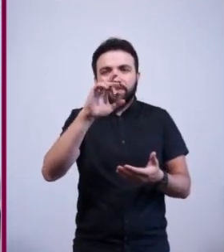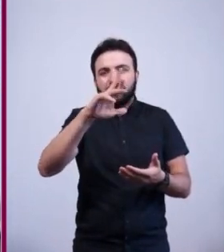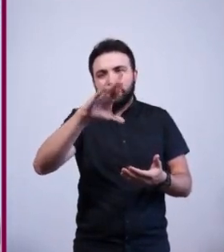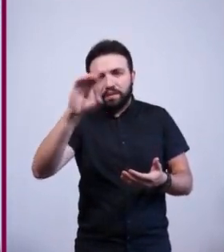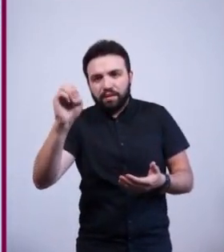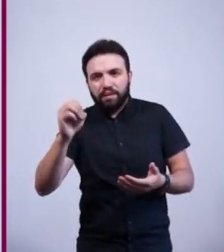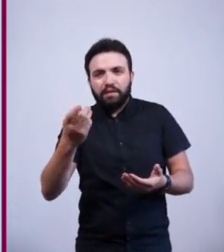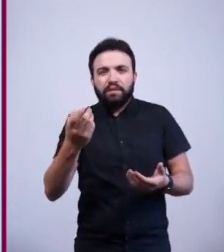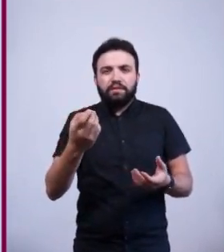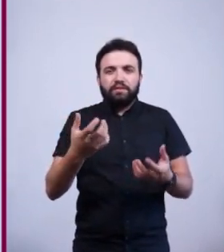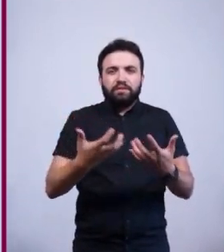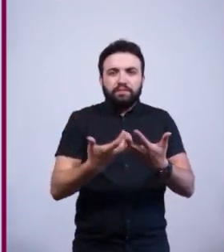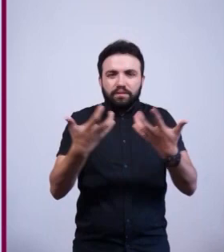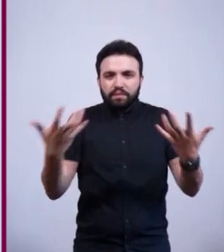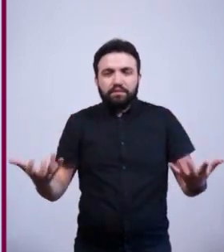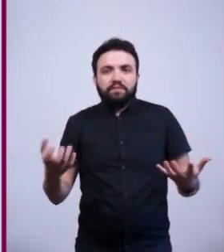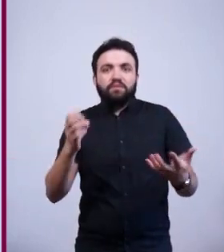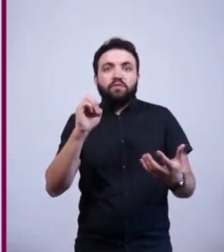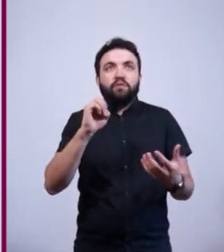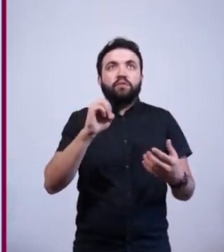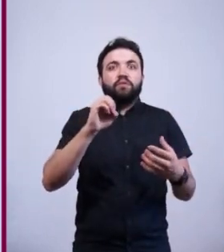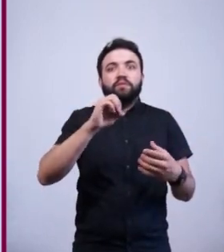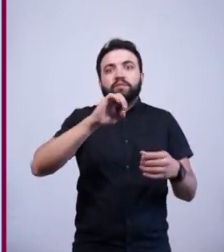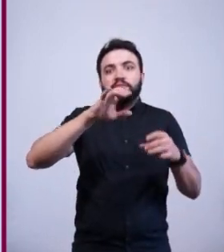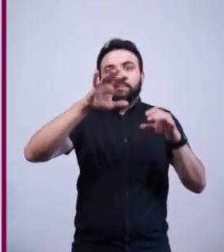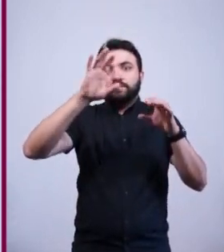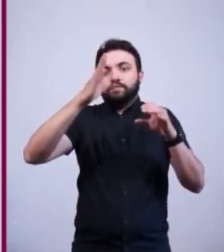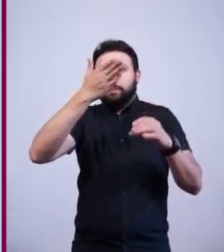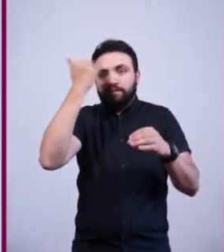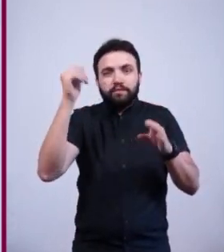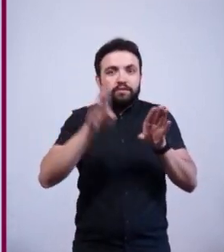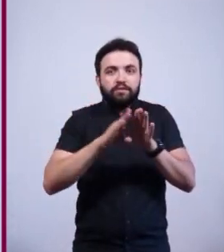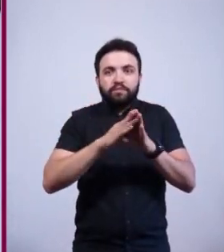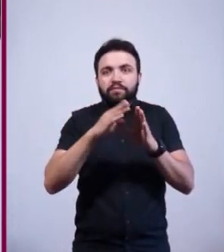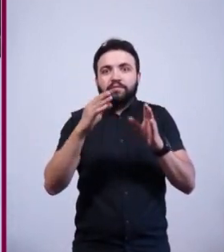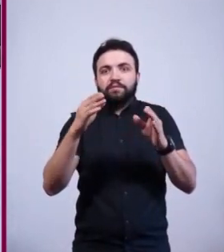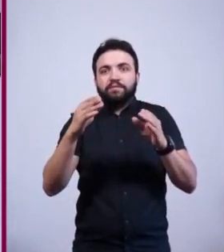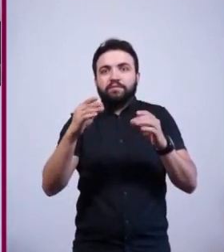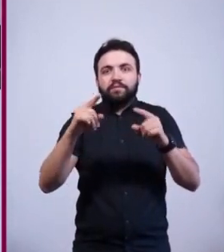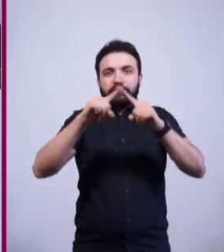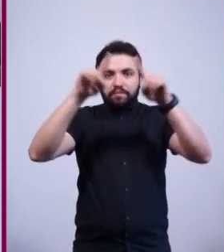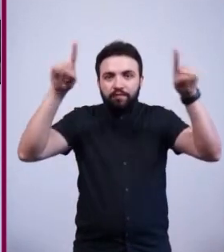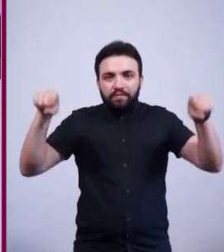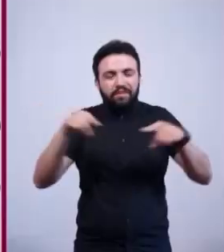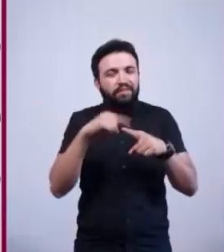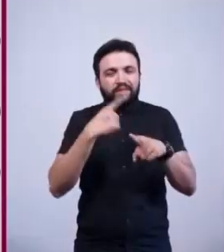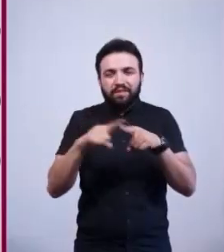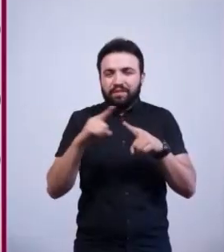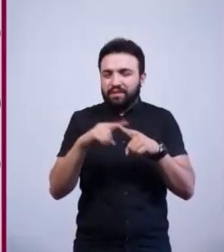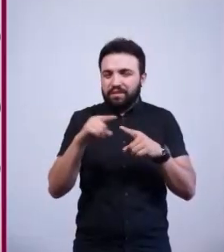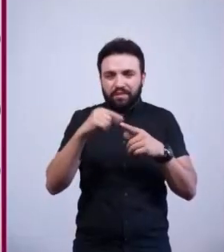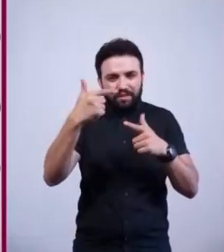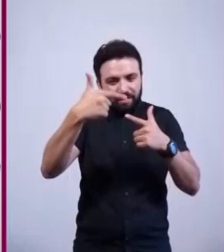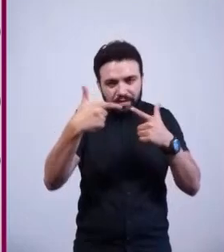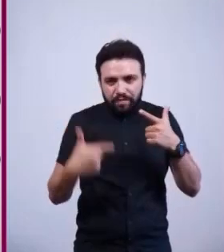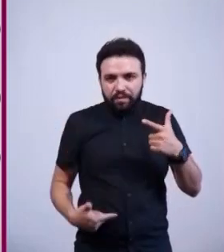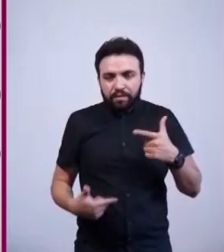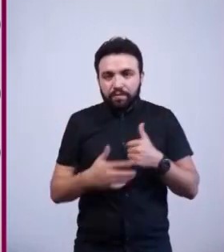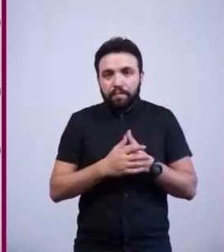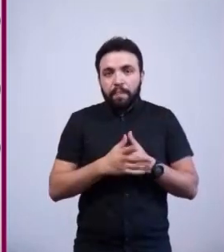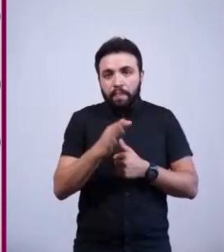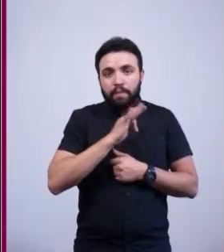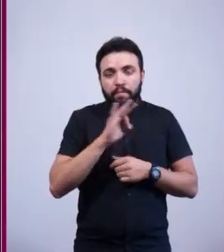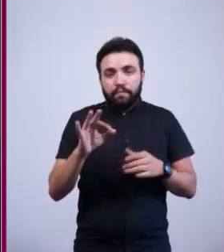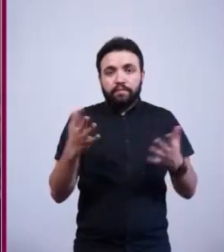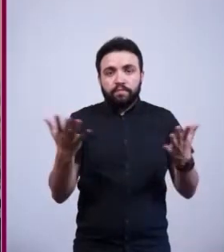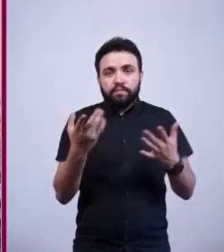alambre, pasto, inclusive sobre muros, banquetas. La lista es infinita. Haz este ejercicio con